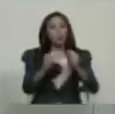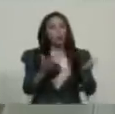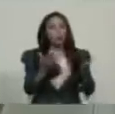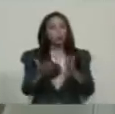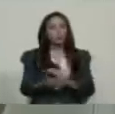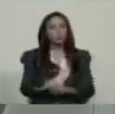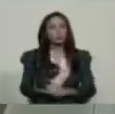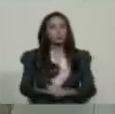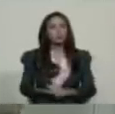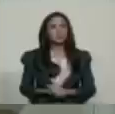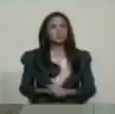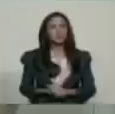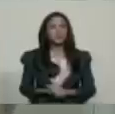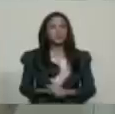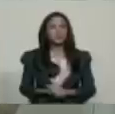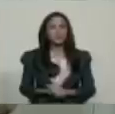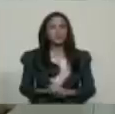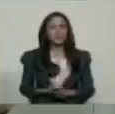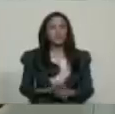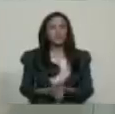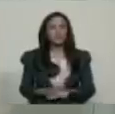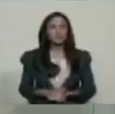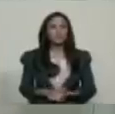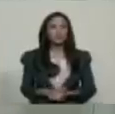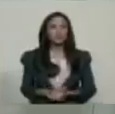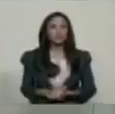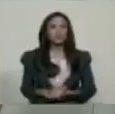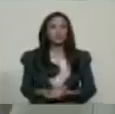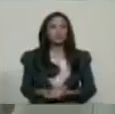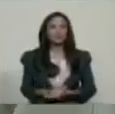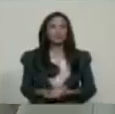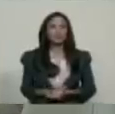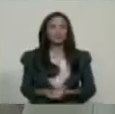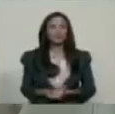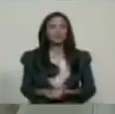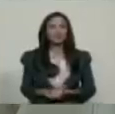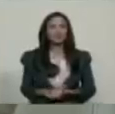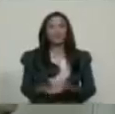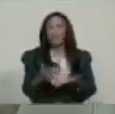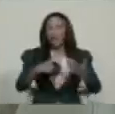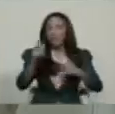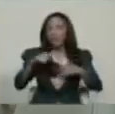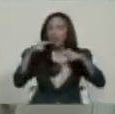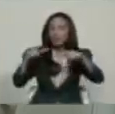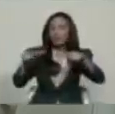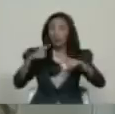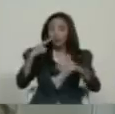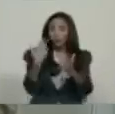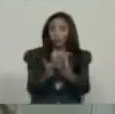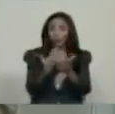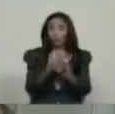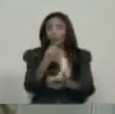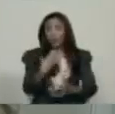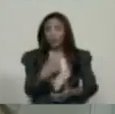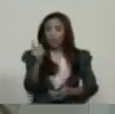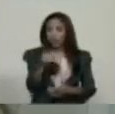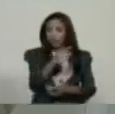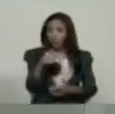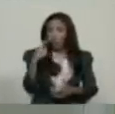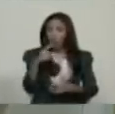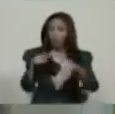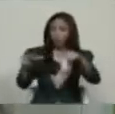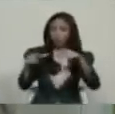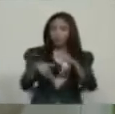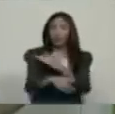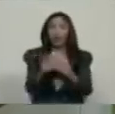café en nuestro pueblo, y ahora estamos sacando, gracias al proceso de certificación de calidad que se ha venido haciendo con los caficultores, un